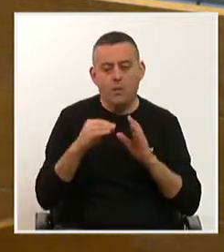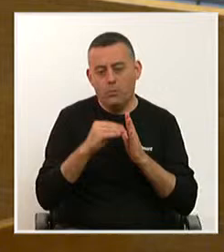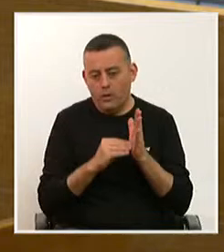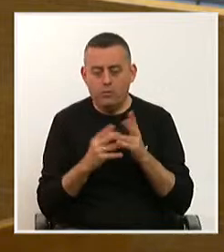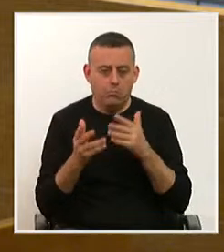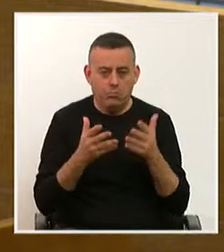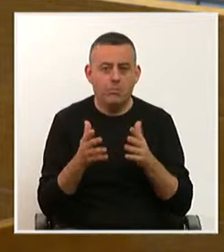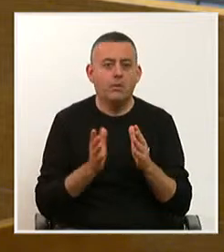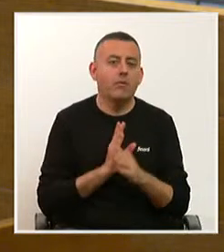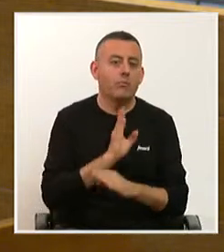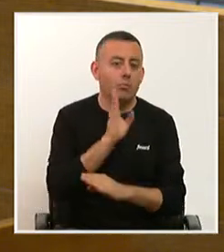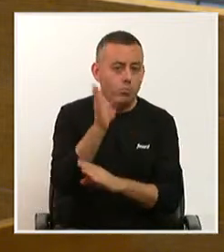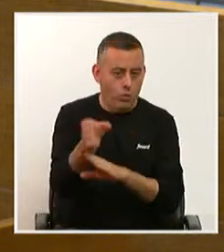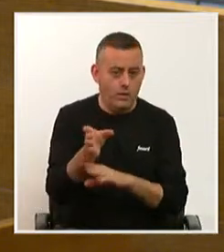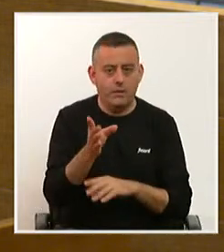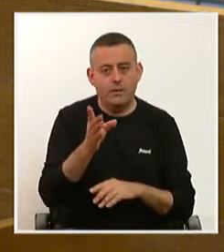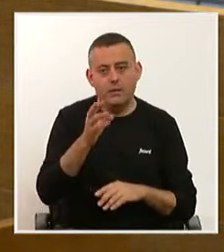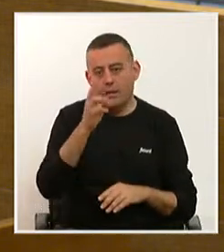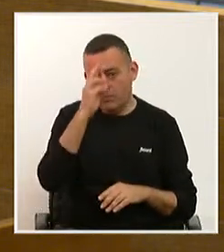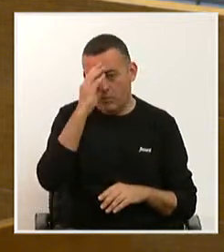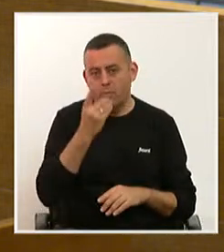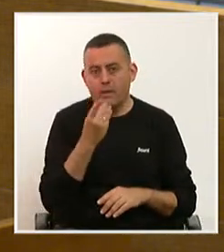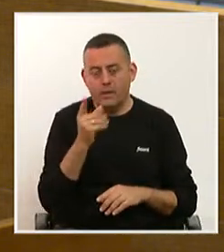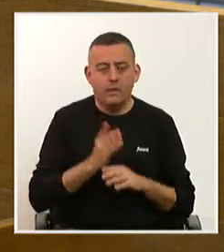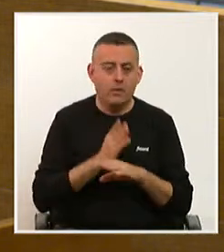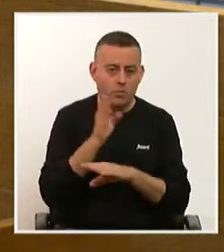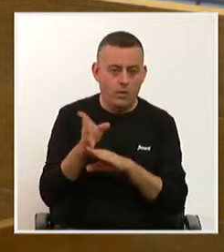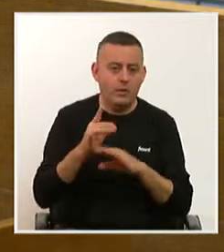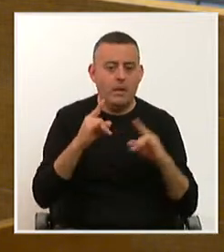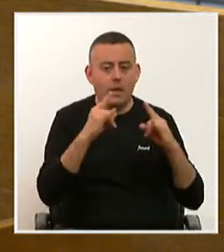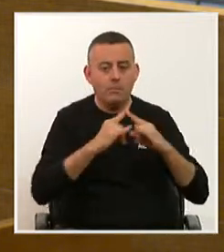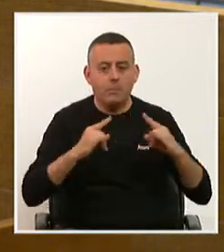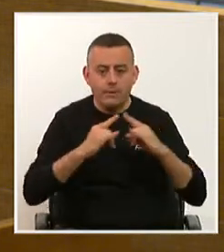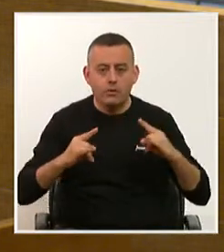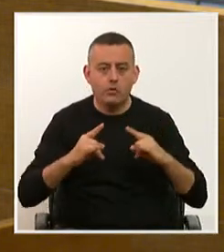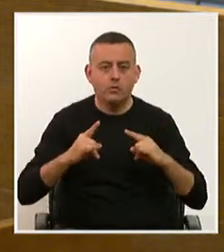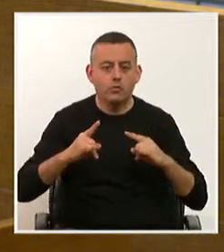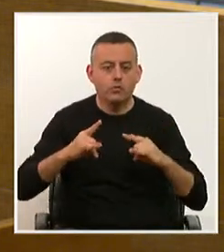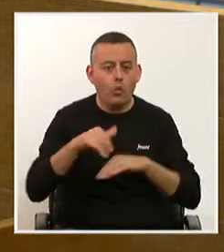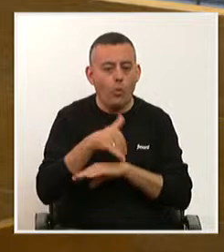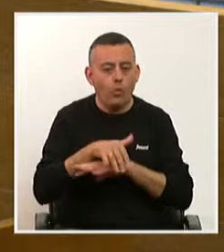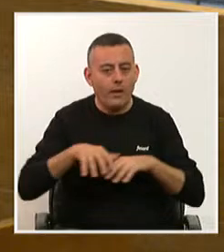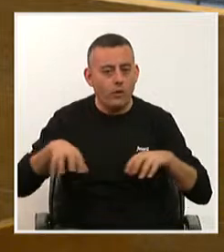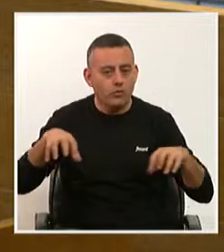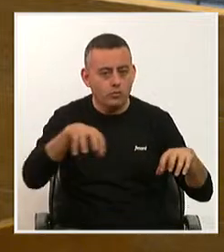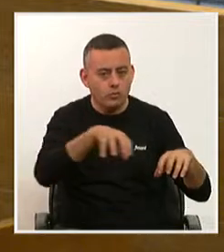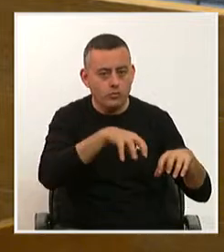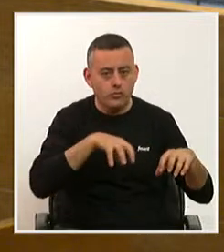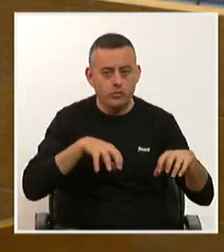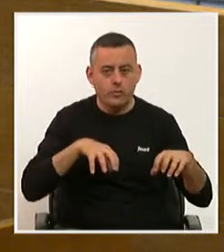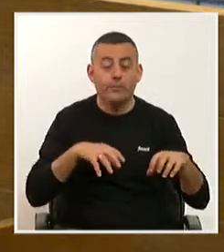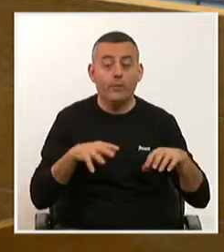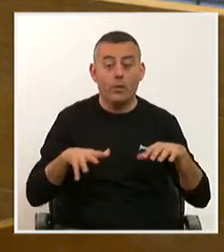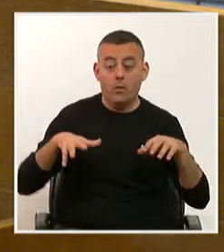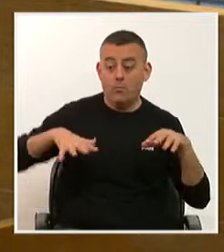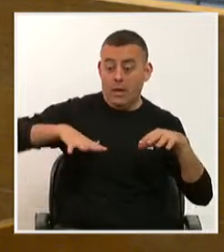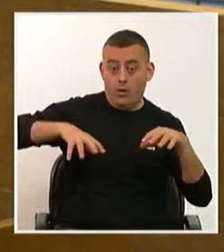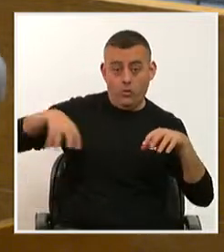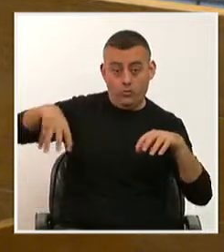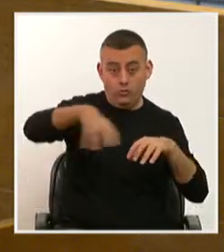uny Dominic un proyectur ch bar que